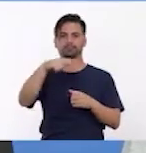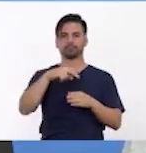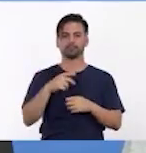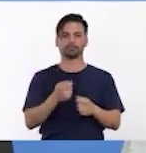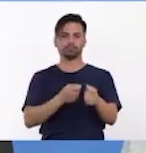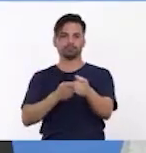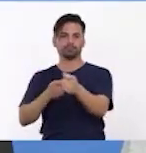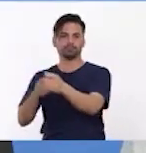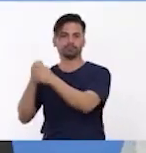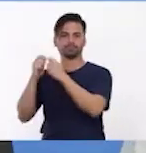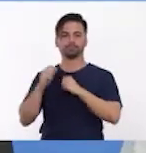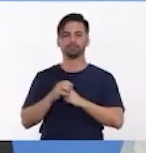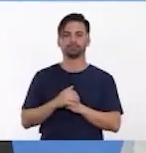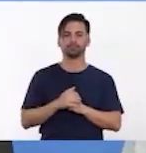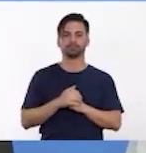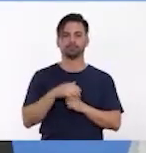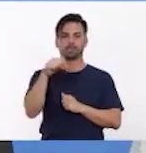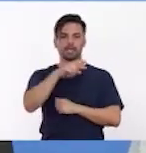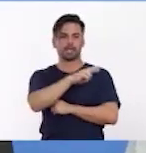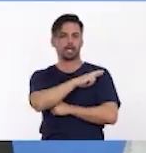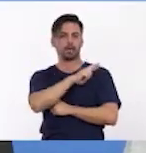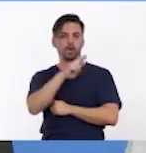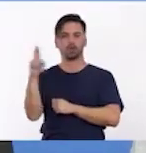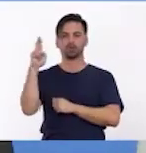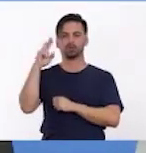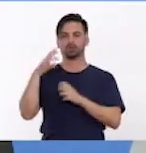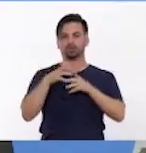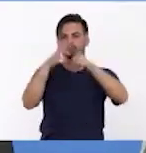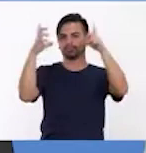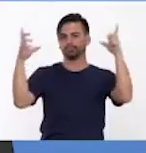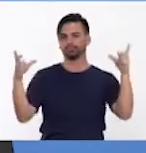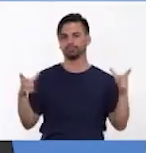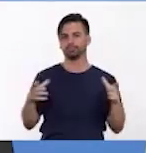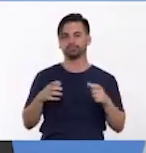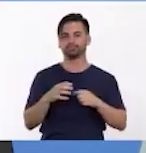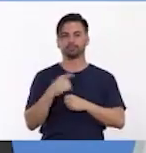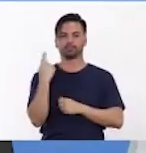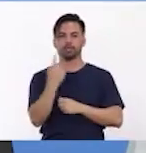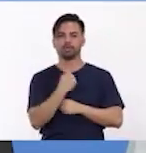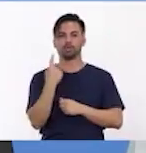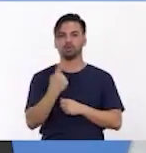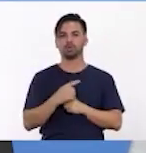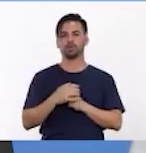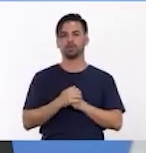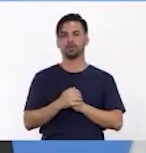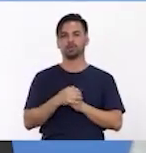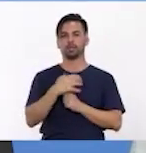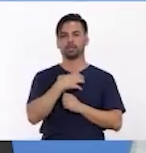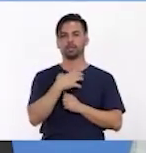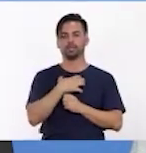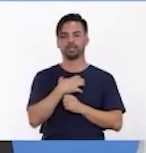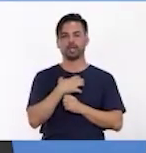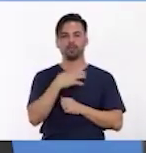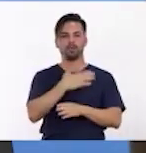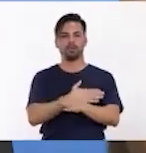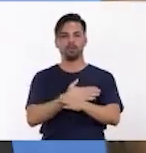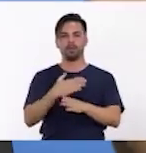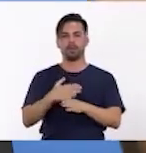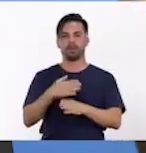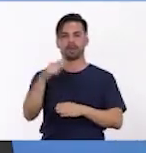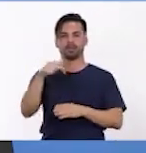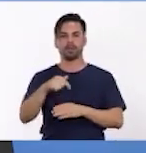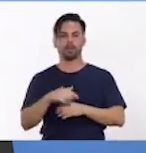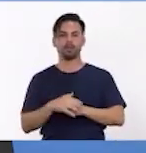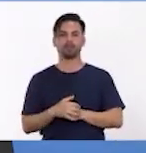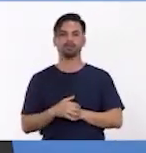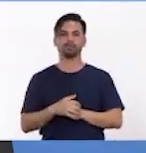revolución gigantesca que tenemos nosotros precisamente desde el Granma hasta hoy, desde el 26 de